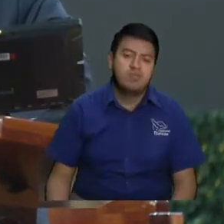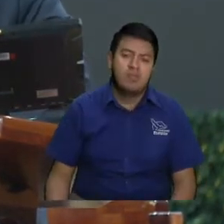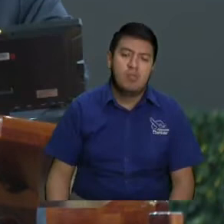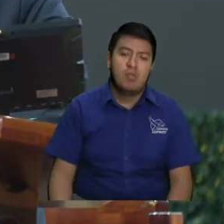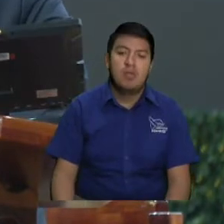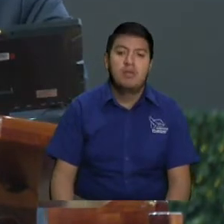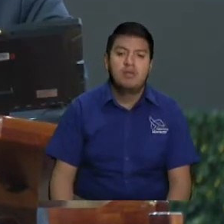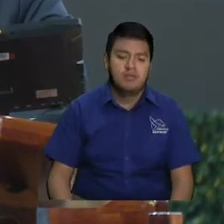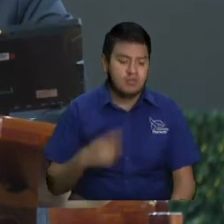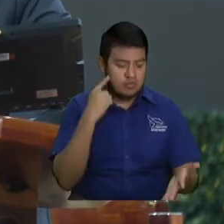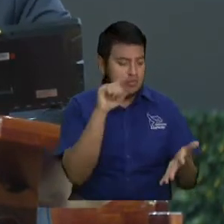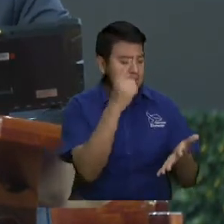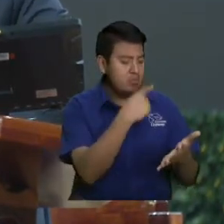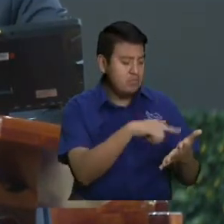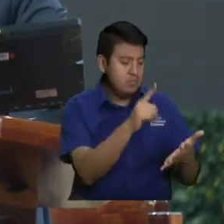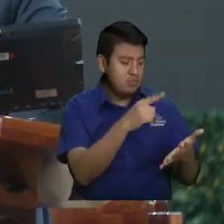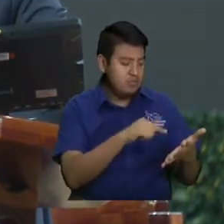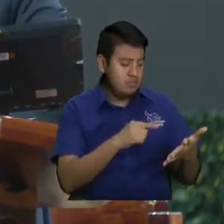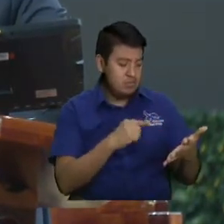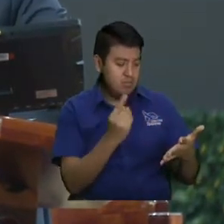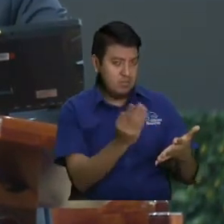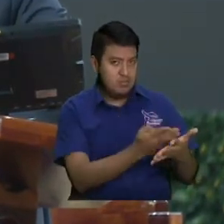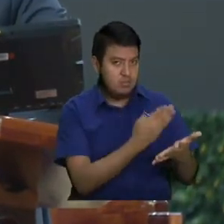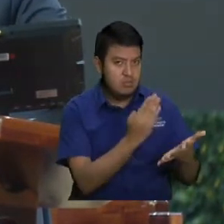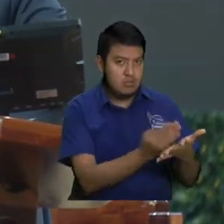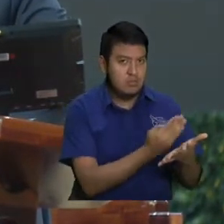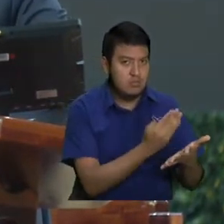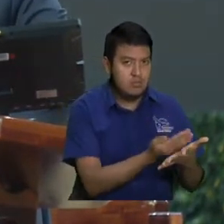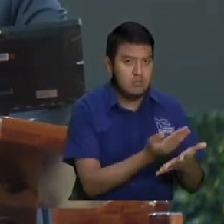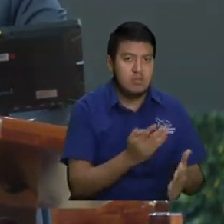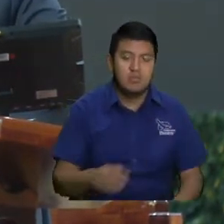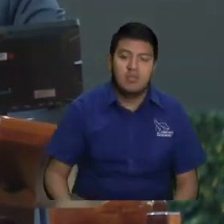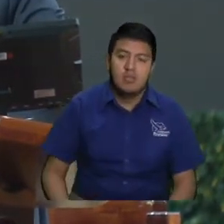a ver, creo que está aquí en Génesis.